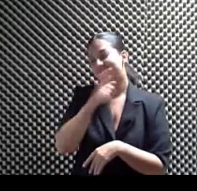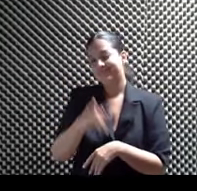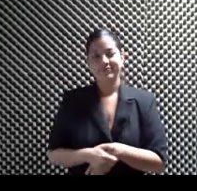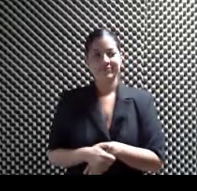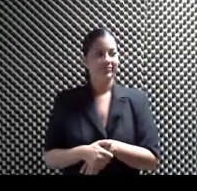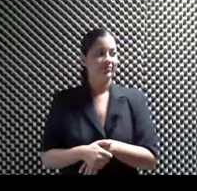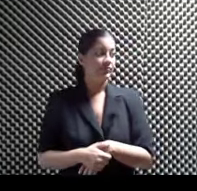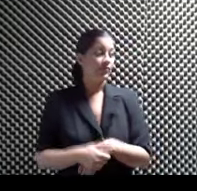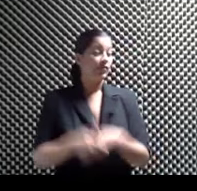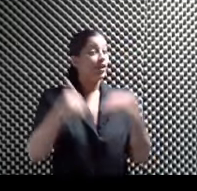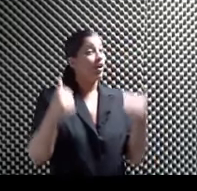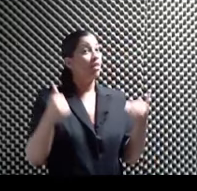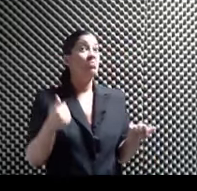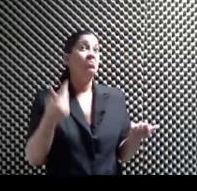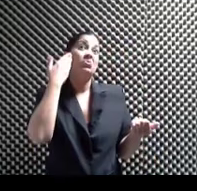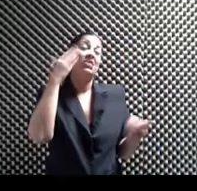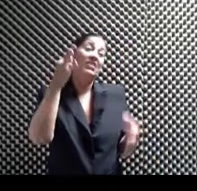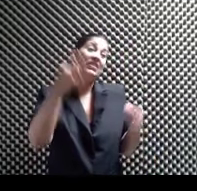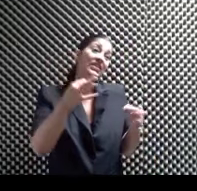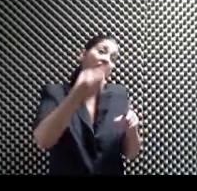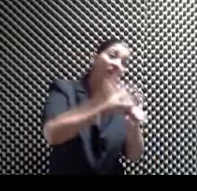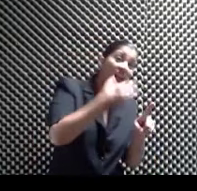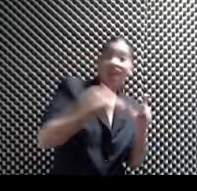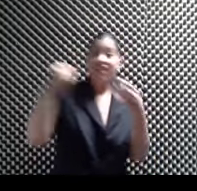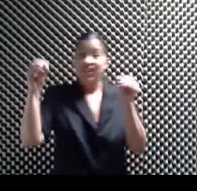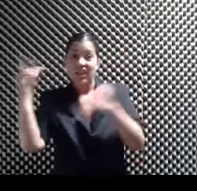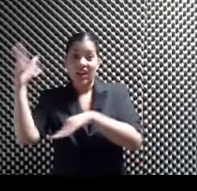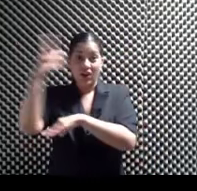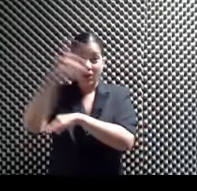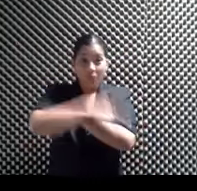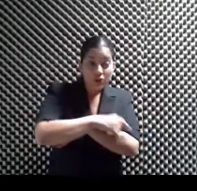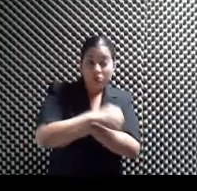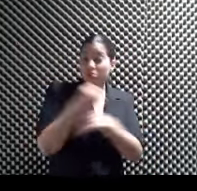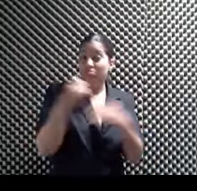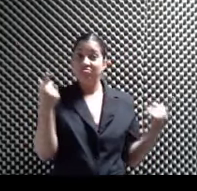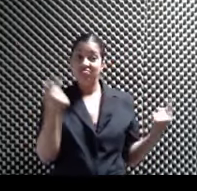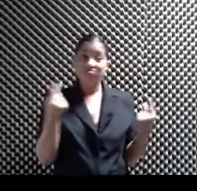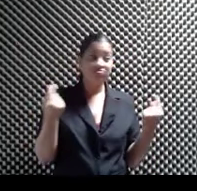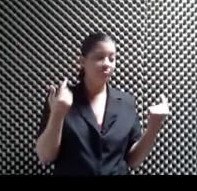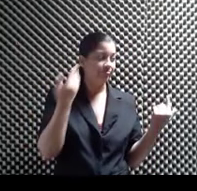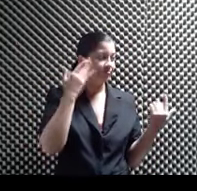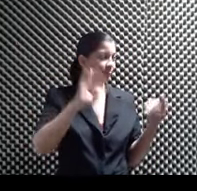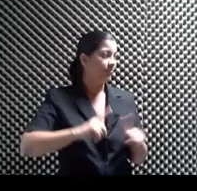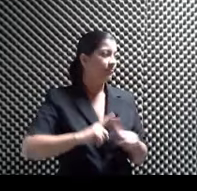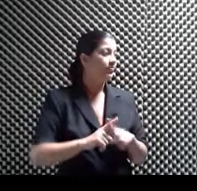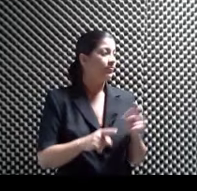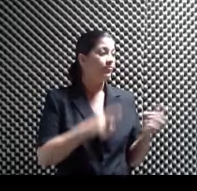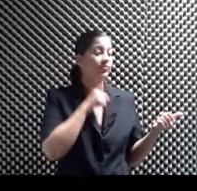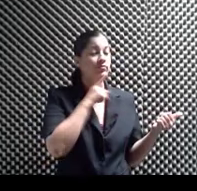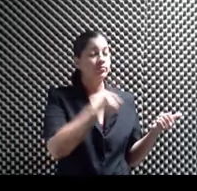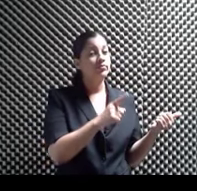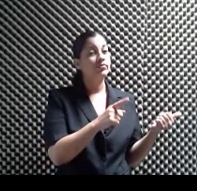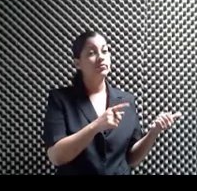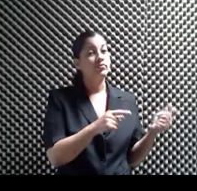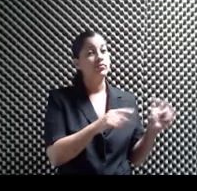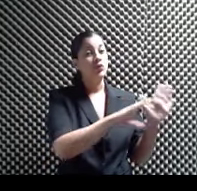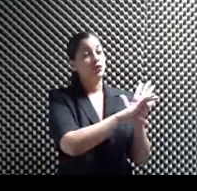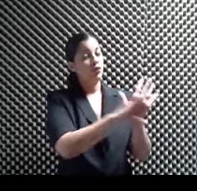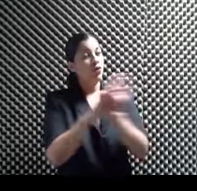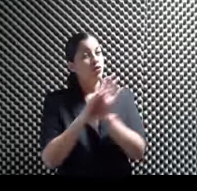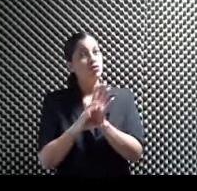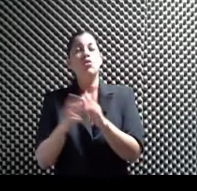debate De si se vende Si se alquila Si lo pasamos De unas manos a otras O que vamos a hacer Ha sido escenario De muchísimos recibimientos